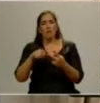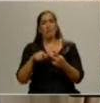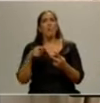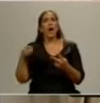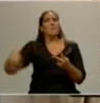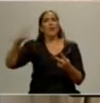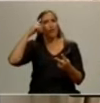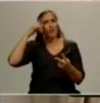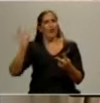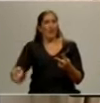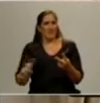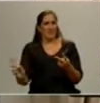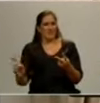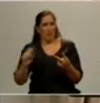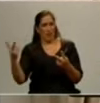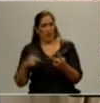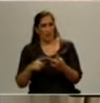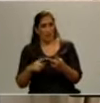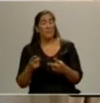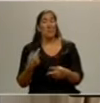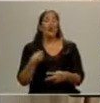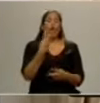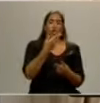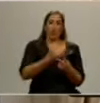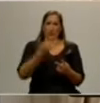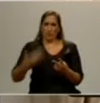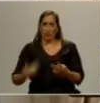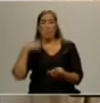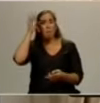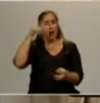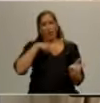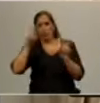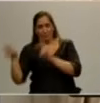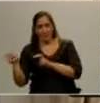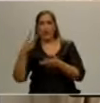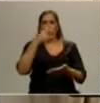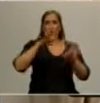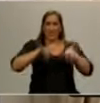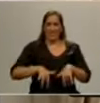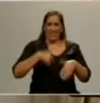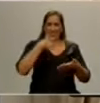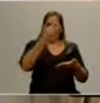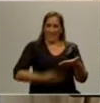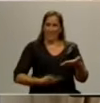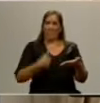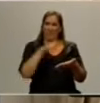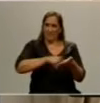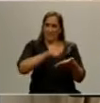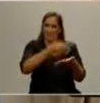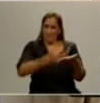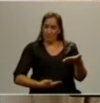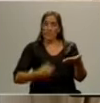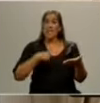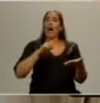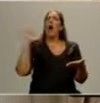enterarse. A propósito de esas dos cartas, y si se me permite la digresión, se intentó decir que en la segunda